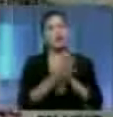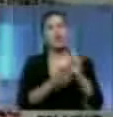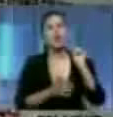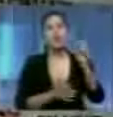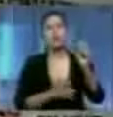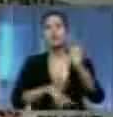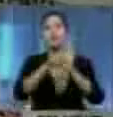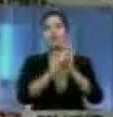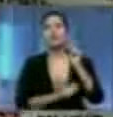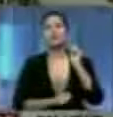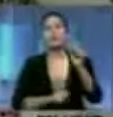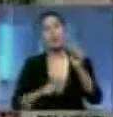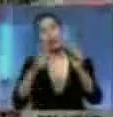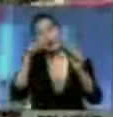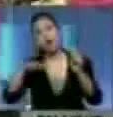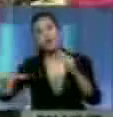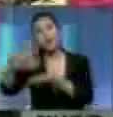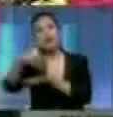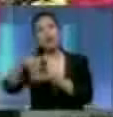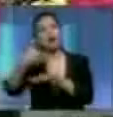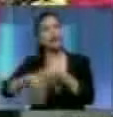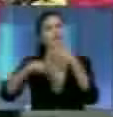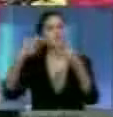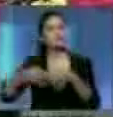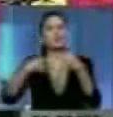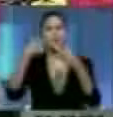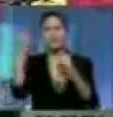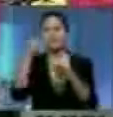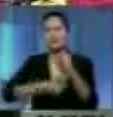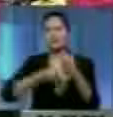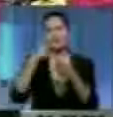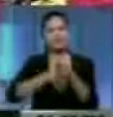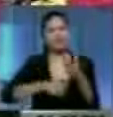en la mano y con el pueblo en la calle, como lo hemos logrado.